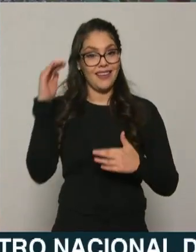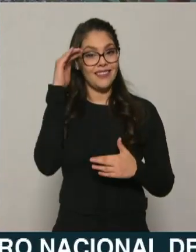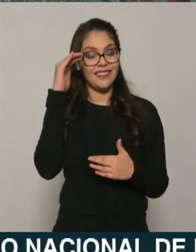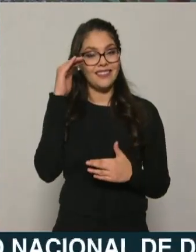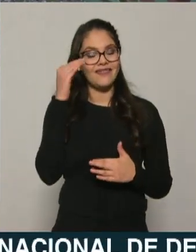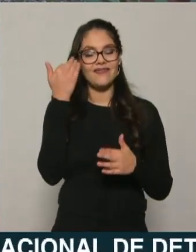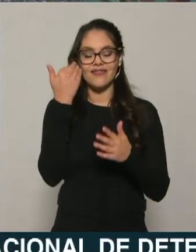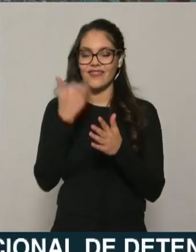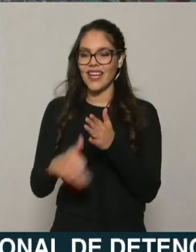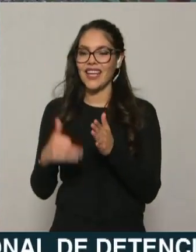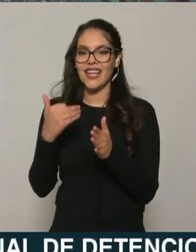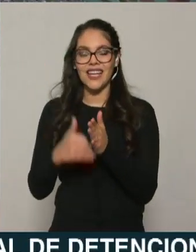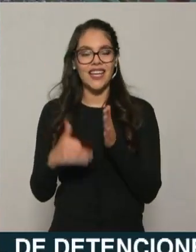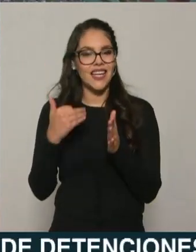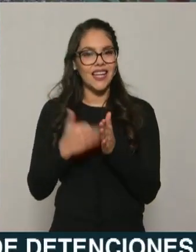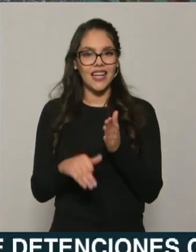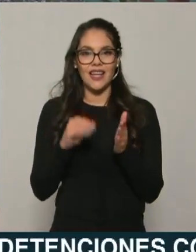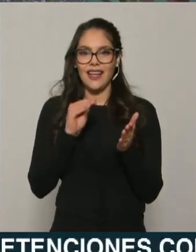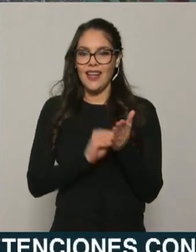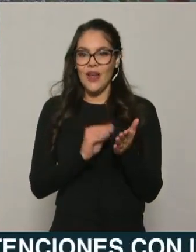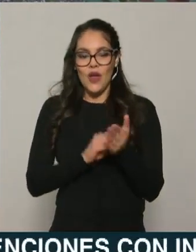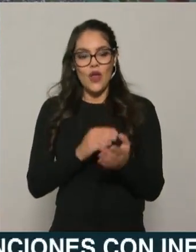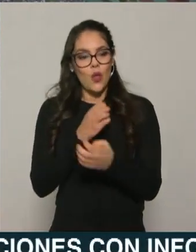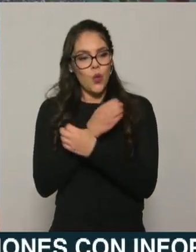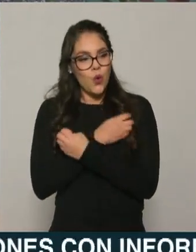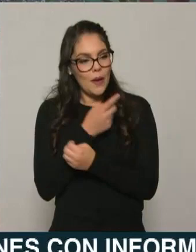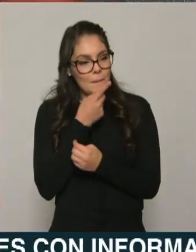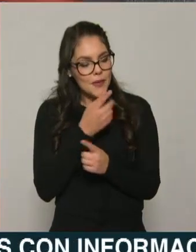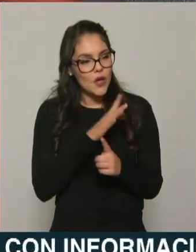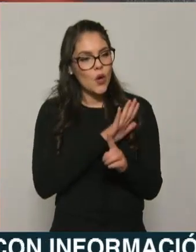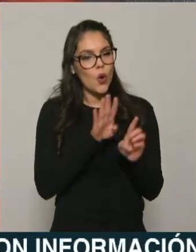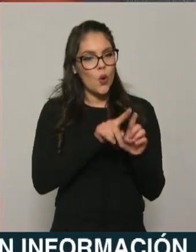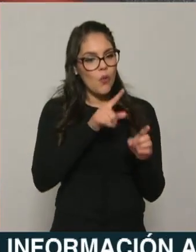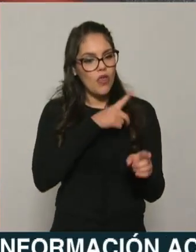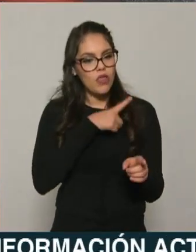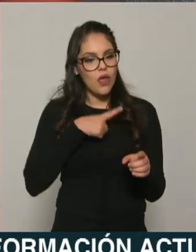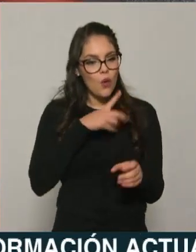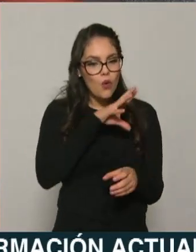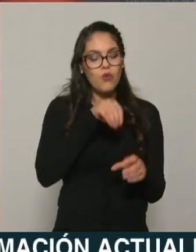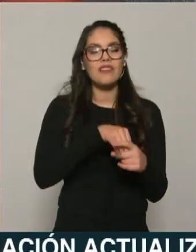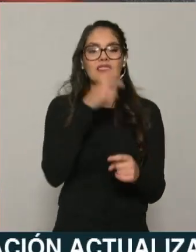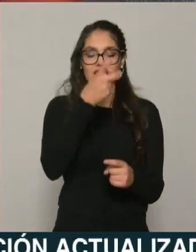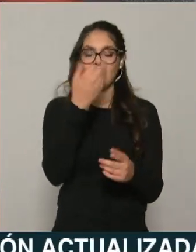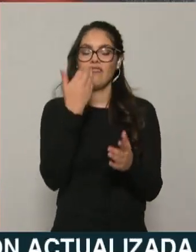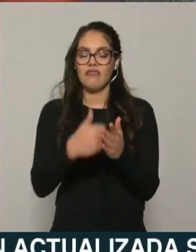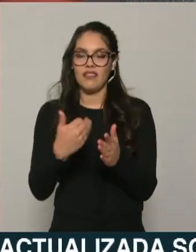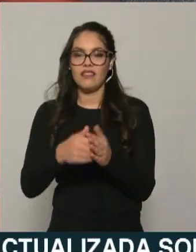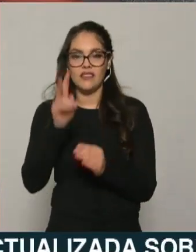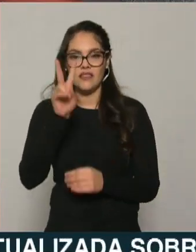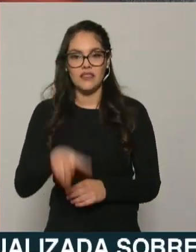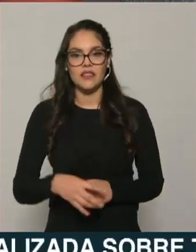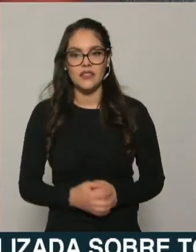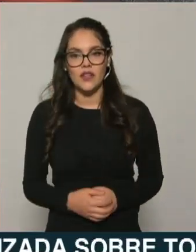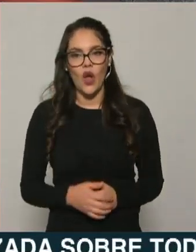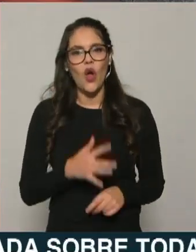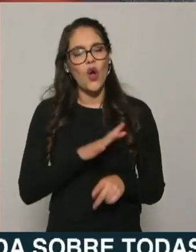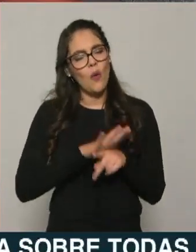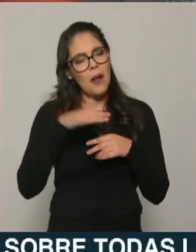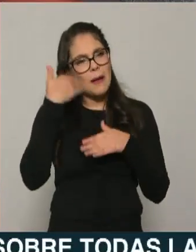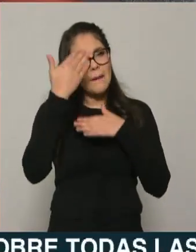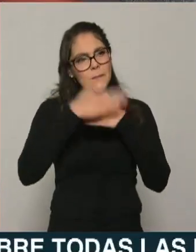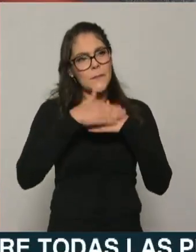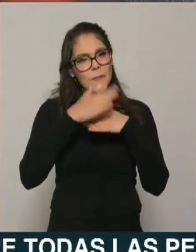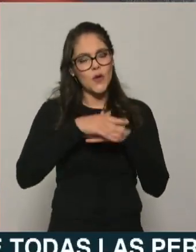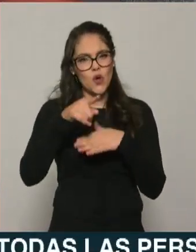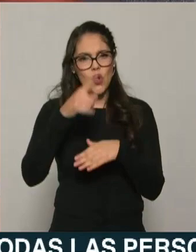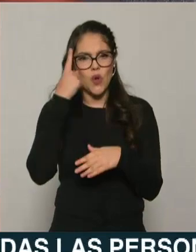no hay esa todavía como educación de la inclusión. Y es lo que faltaría. Oye, Nayeli, ¿cuál es el próximo plan para